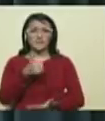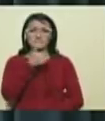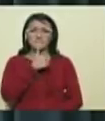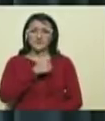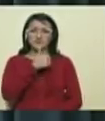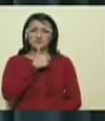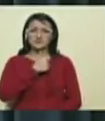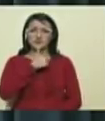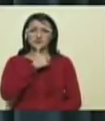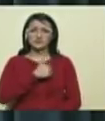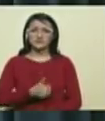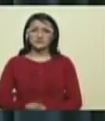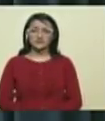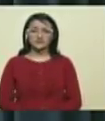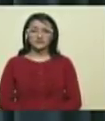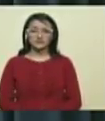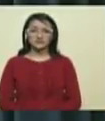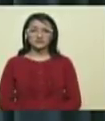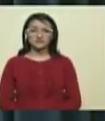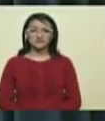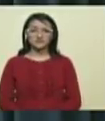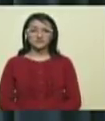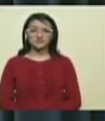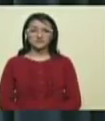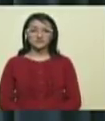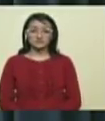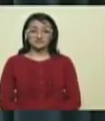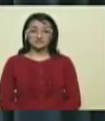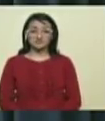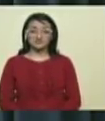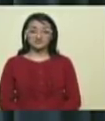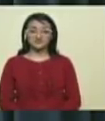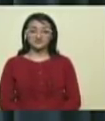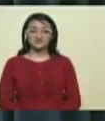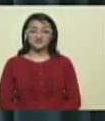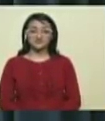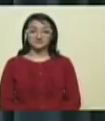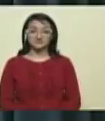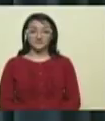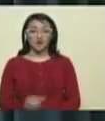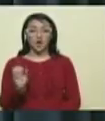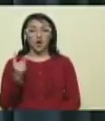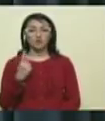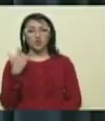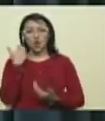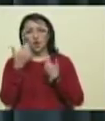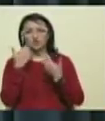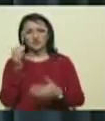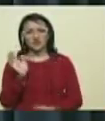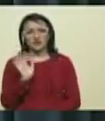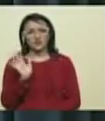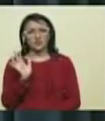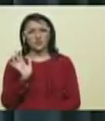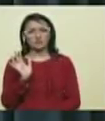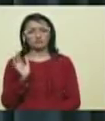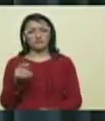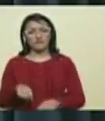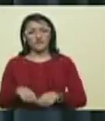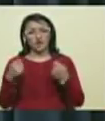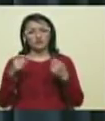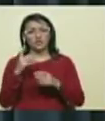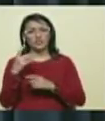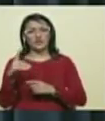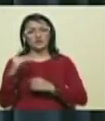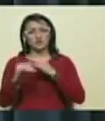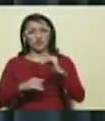tenido paciencia. Hemos soportado a veces no solamente groserías, sino violaciones flagrantes del derecho internacional, a